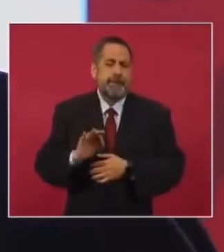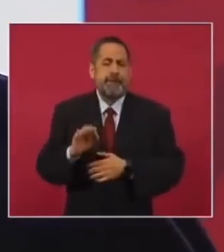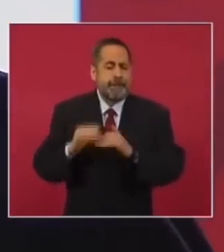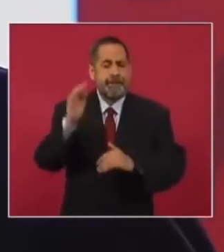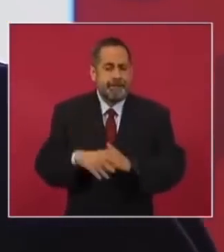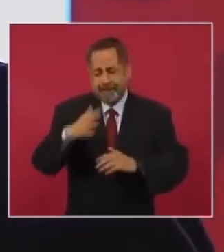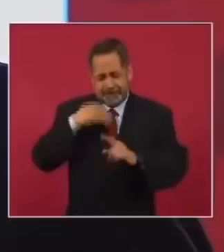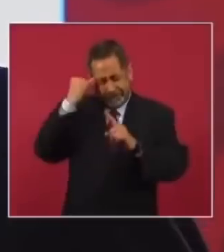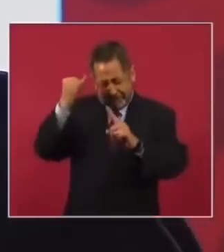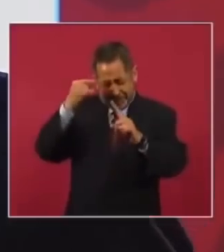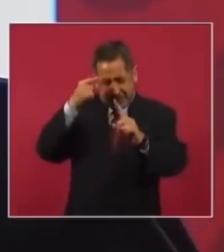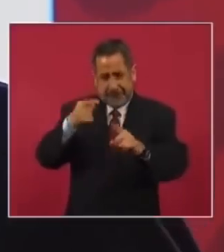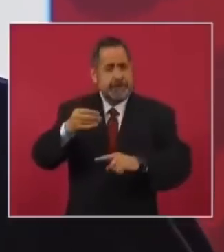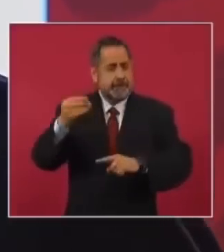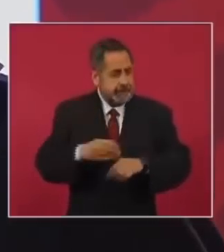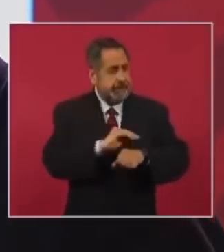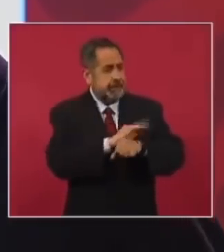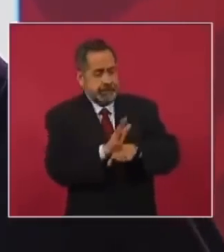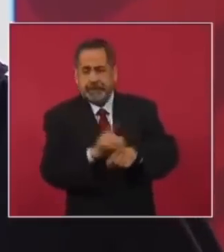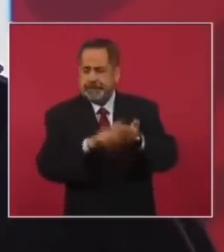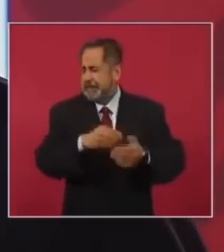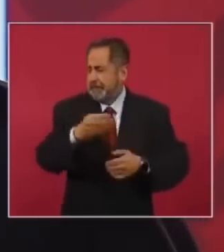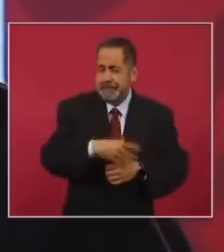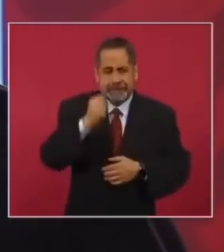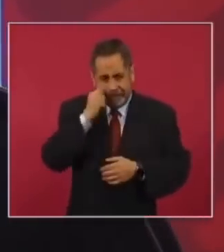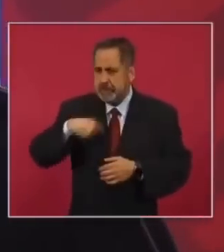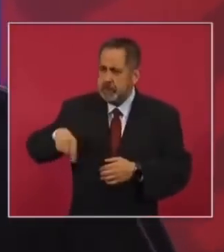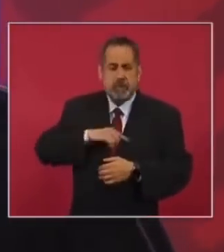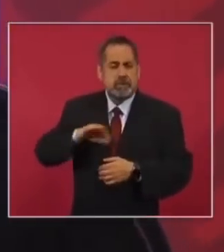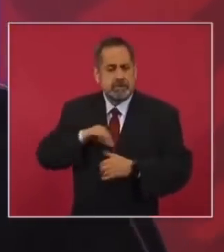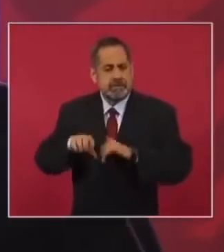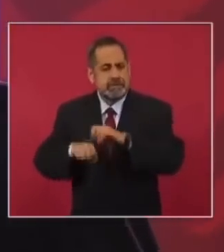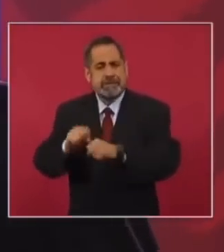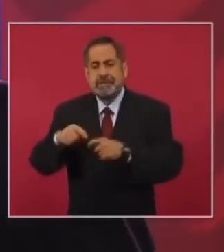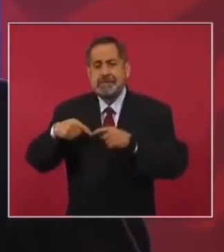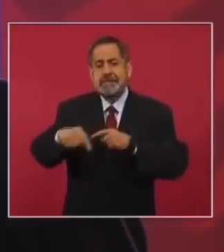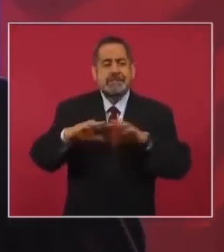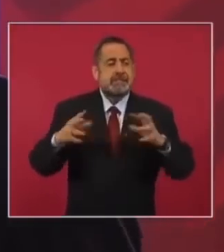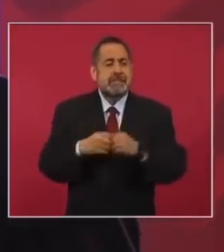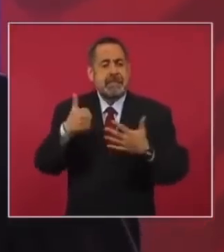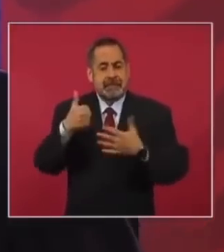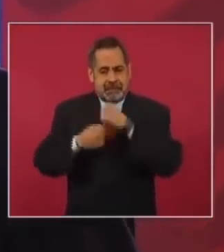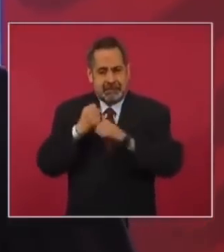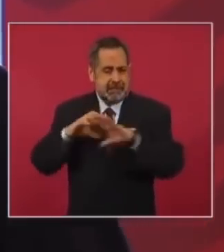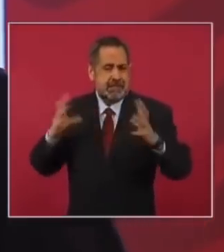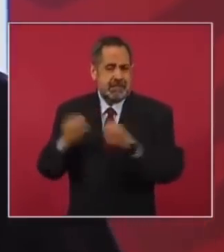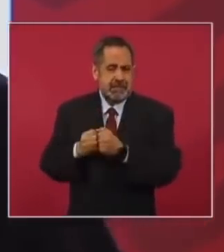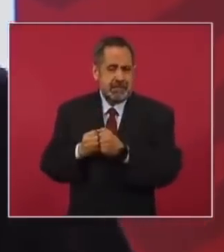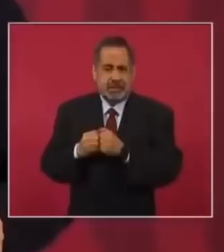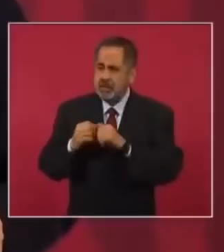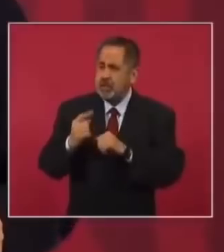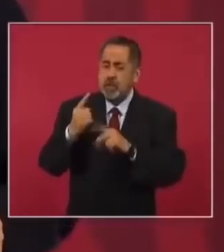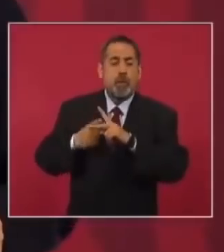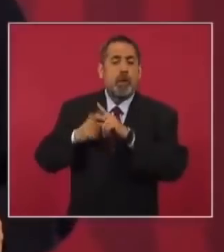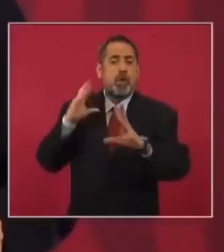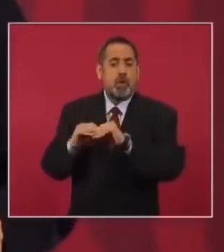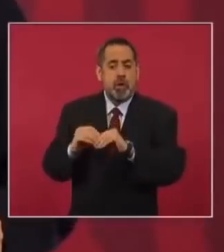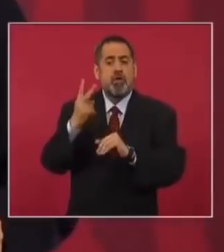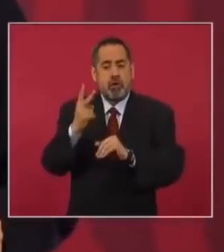Y mi ideal es que a pesar de la pandemia, obtengamos en el sexenio en promedio anual más del 2%.